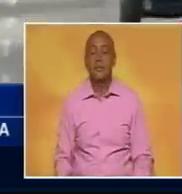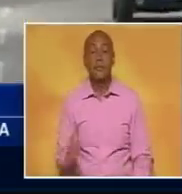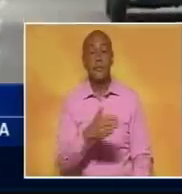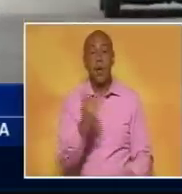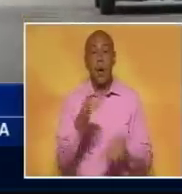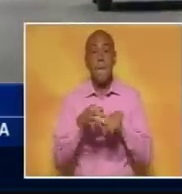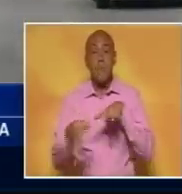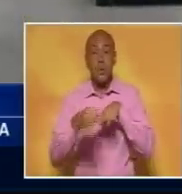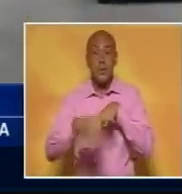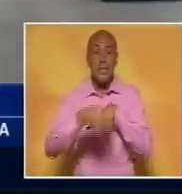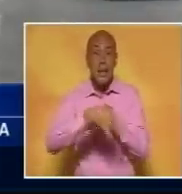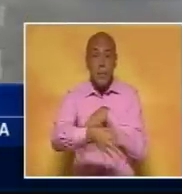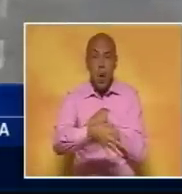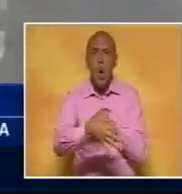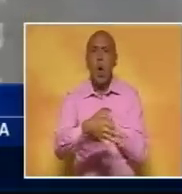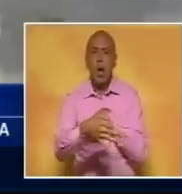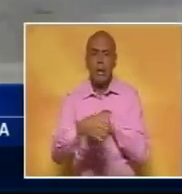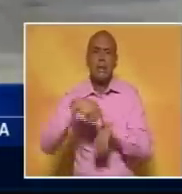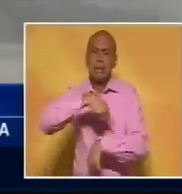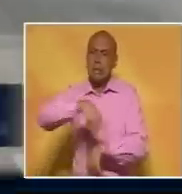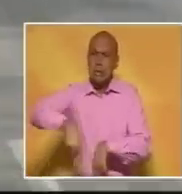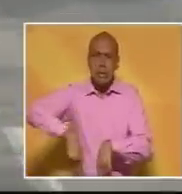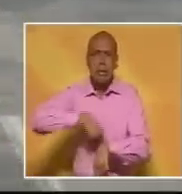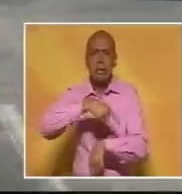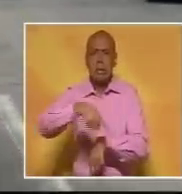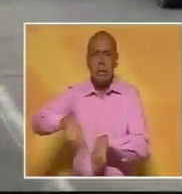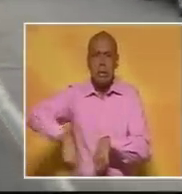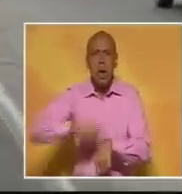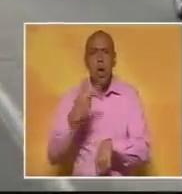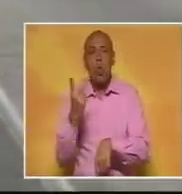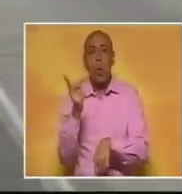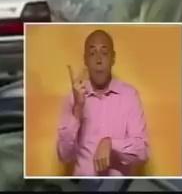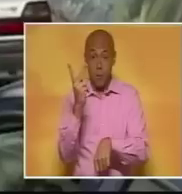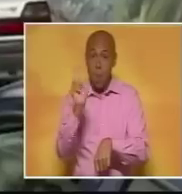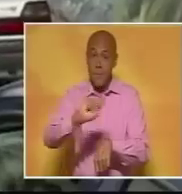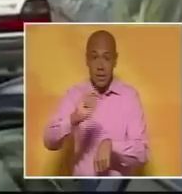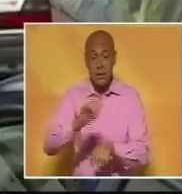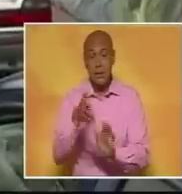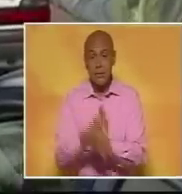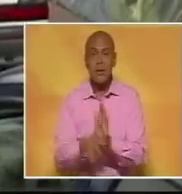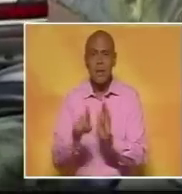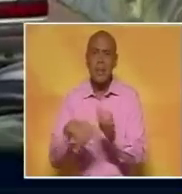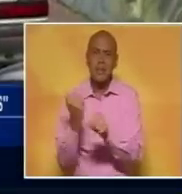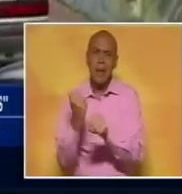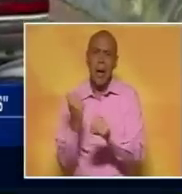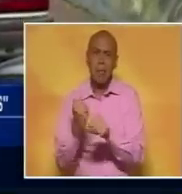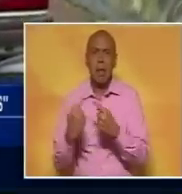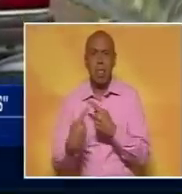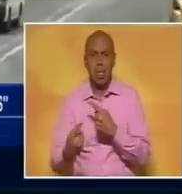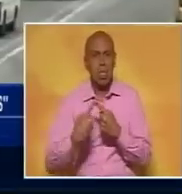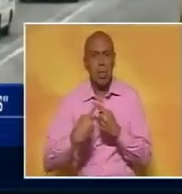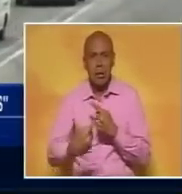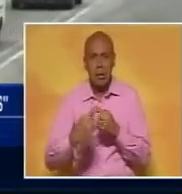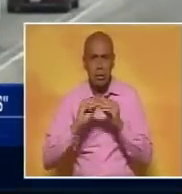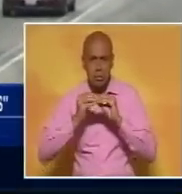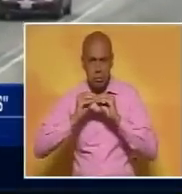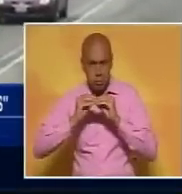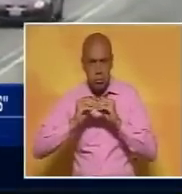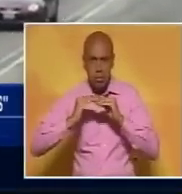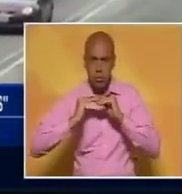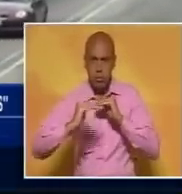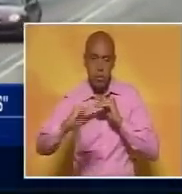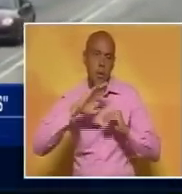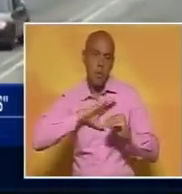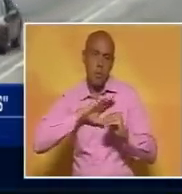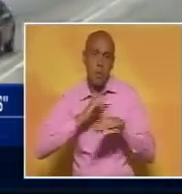les llega el hidrocarburo una vez cada 2 meses. El desabastecimiento también afecta los trabajos en materia de vialidad que adelanta la gobernación